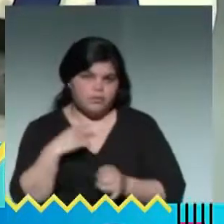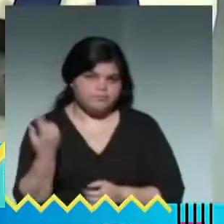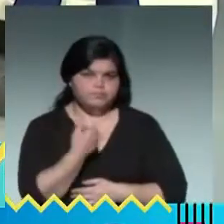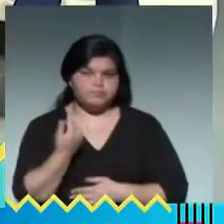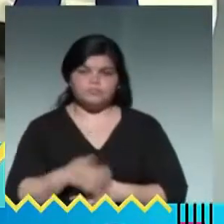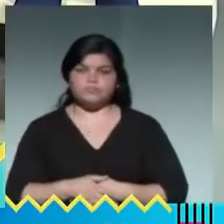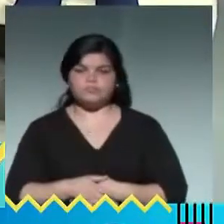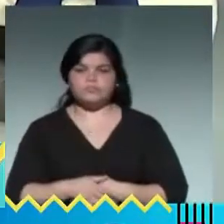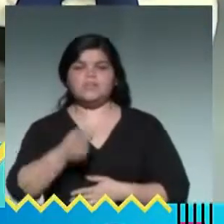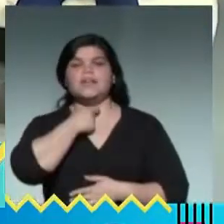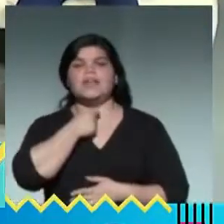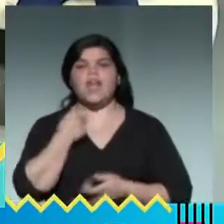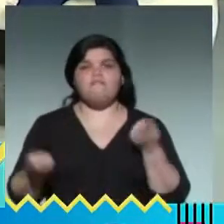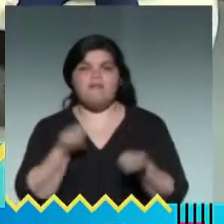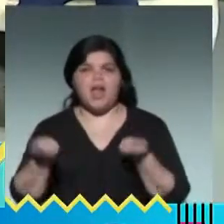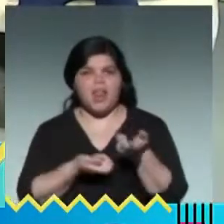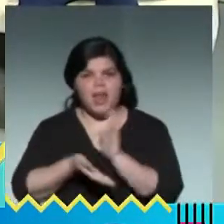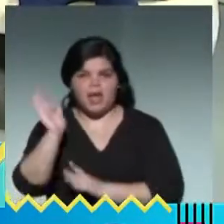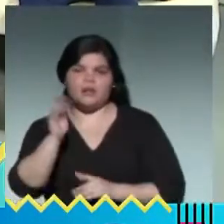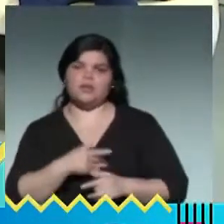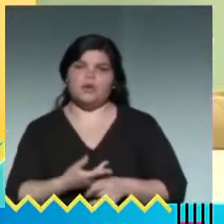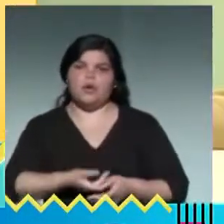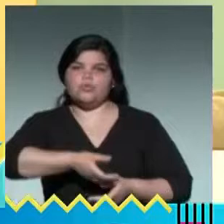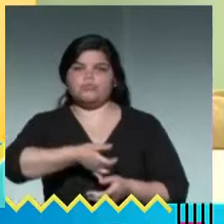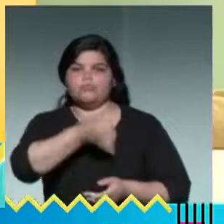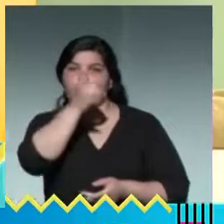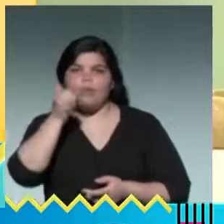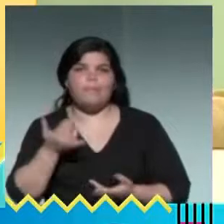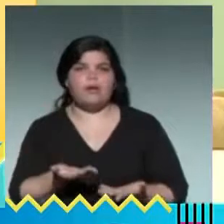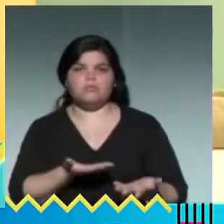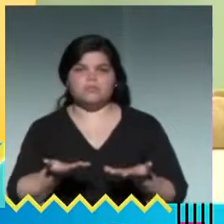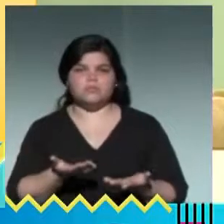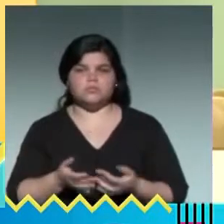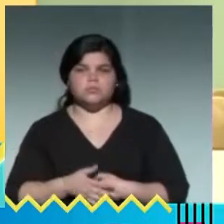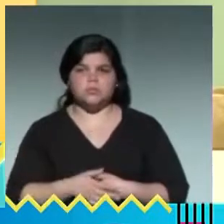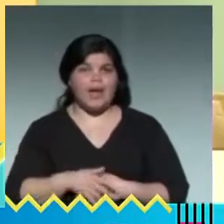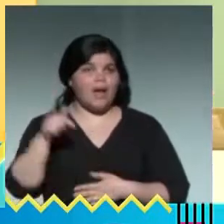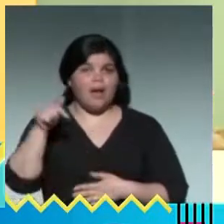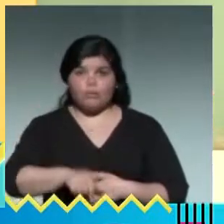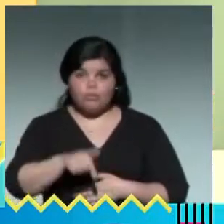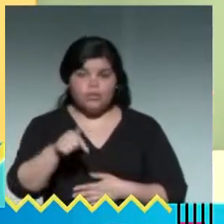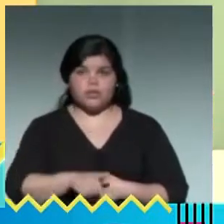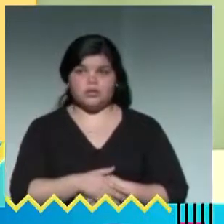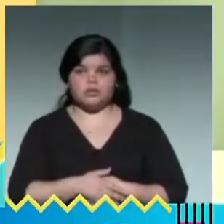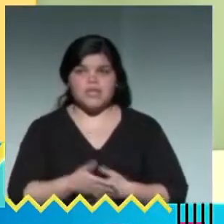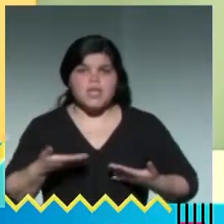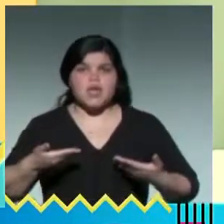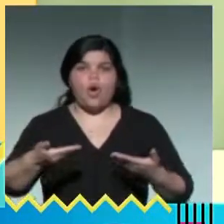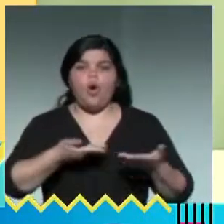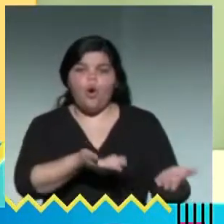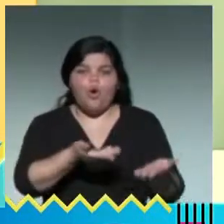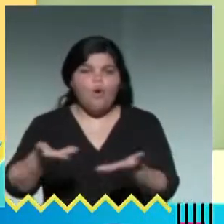queremos salir a bailar o queremos ir a la noche a tomar algo a algún lado. Hoy no tenemos, lamentablemente, la oferta